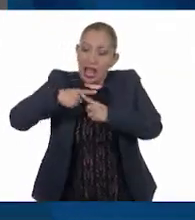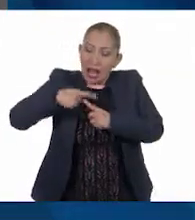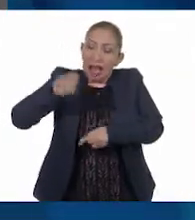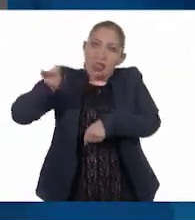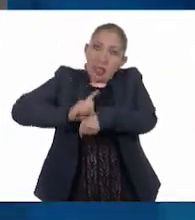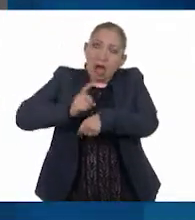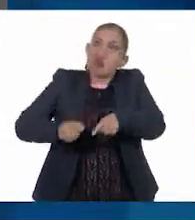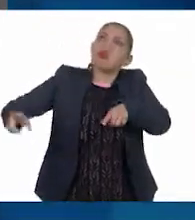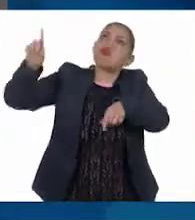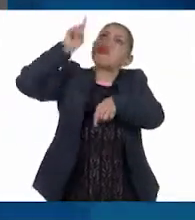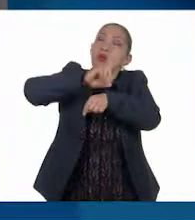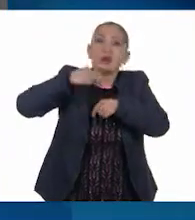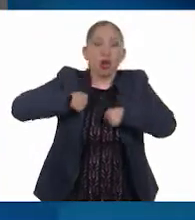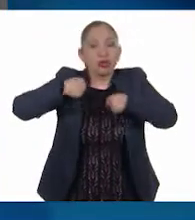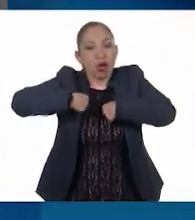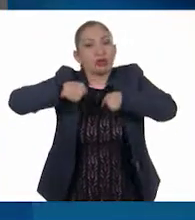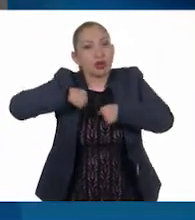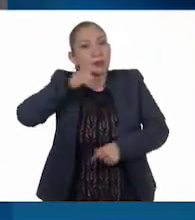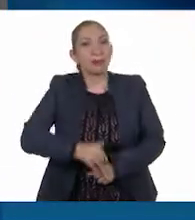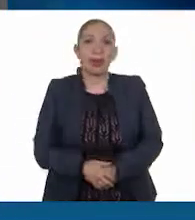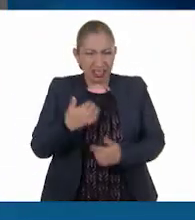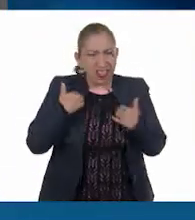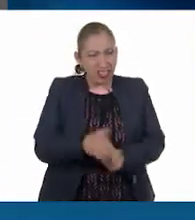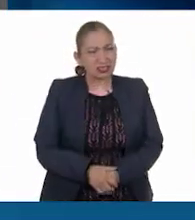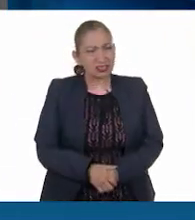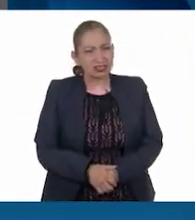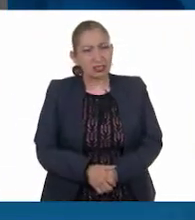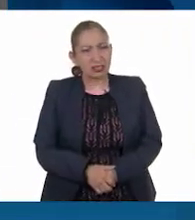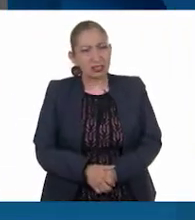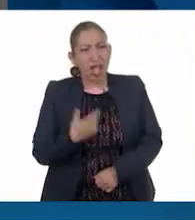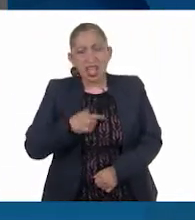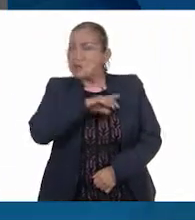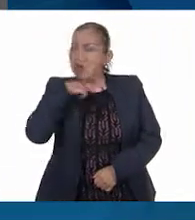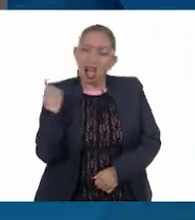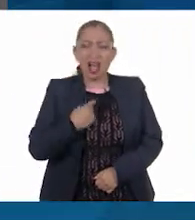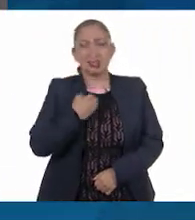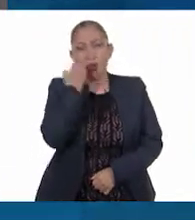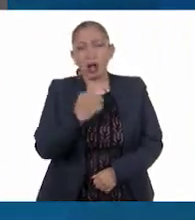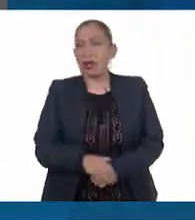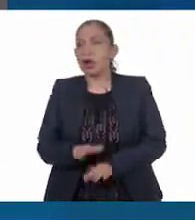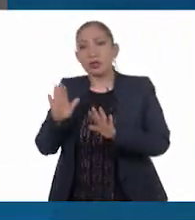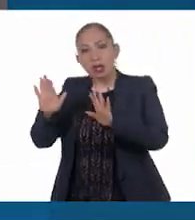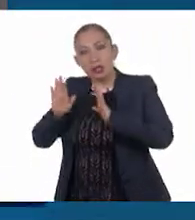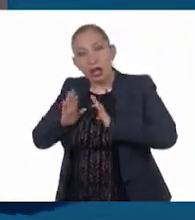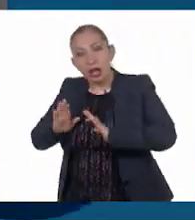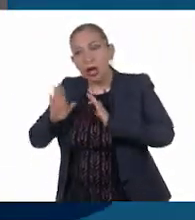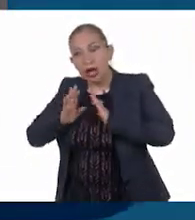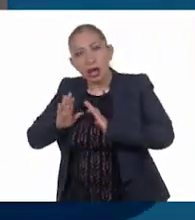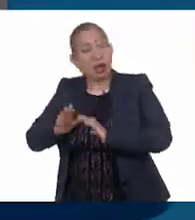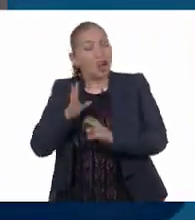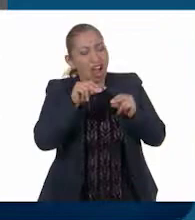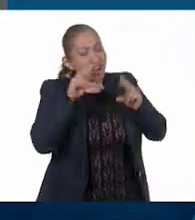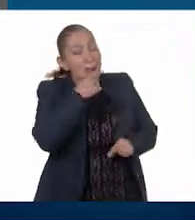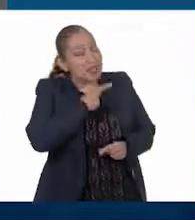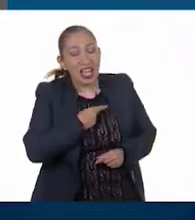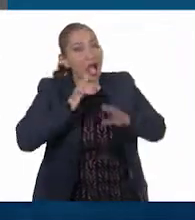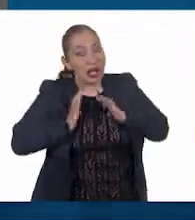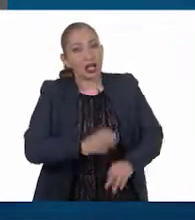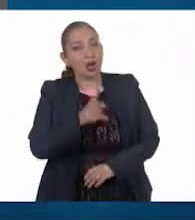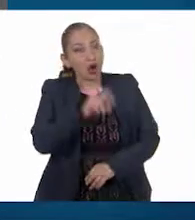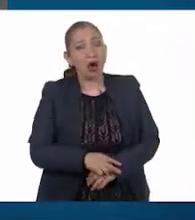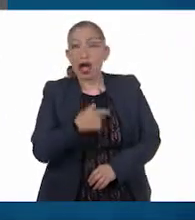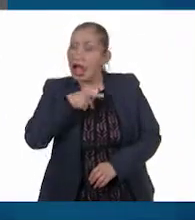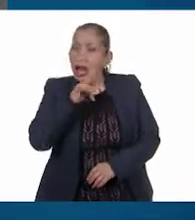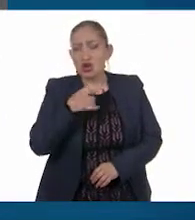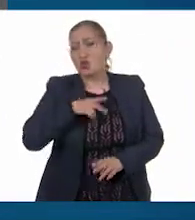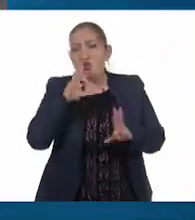todo el día soy yo y solo yo. ¿Entiendes eso? Y me van a reprobar. Oye, cálmate. No, no me digas que me calme,